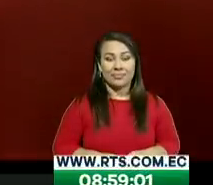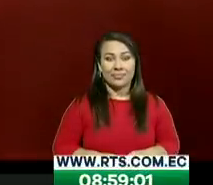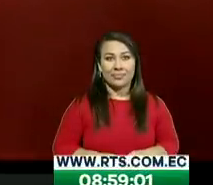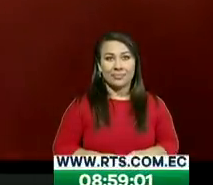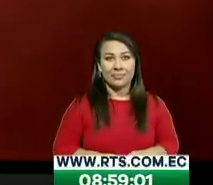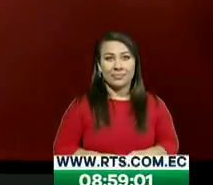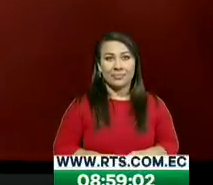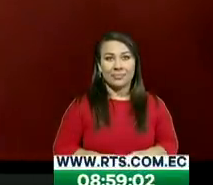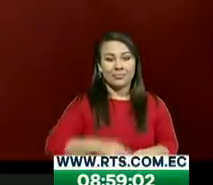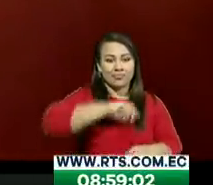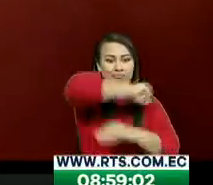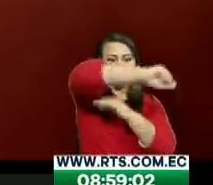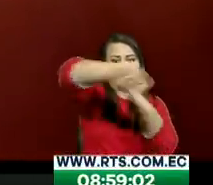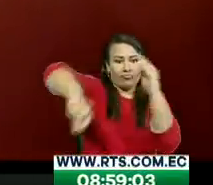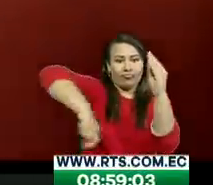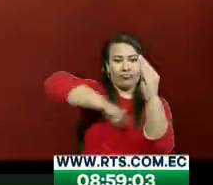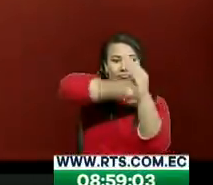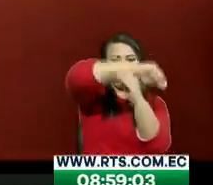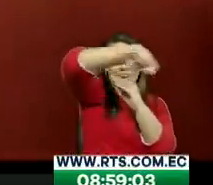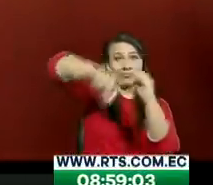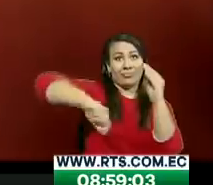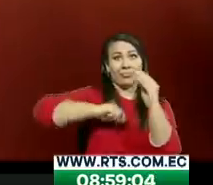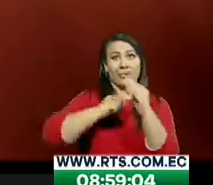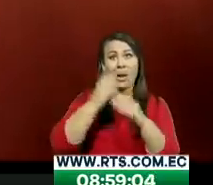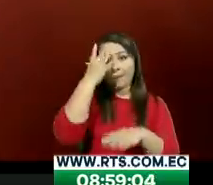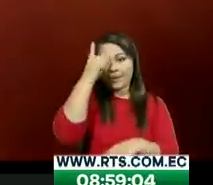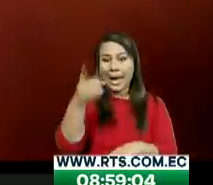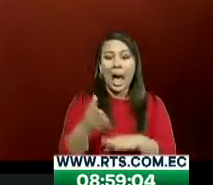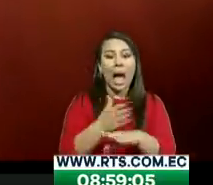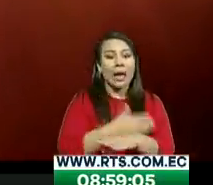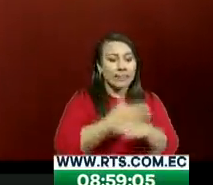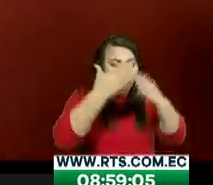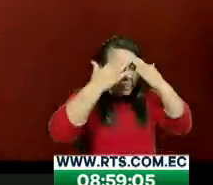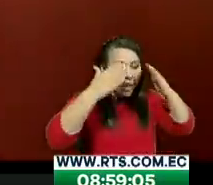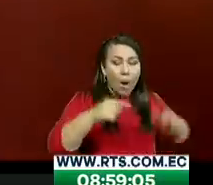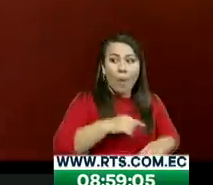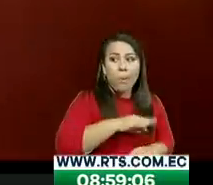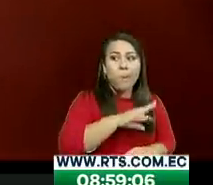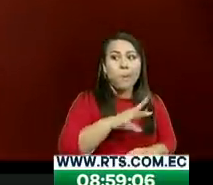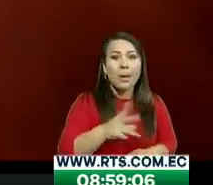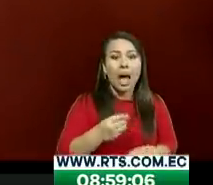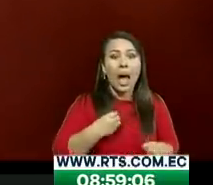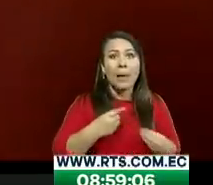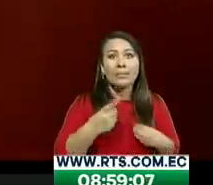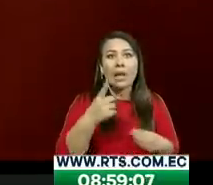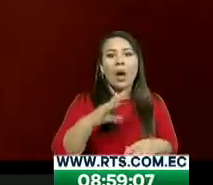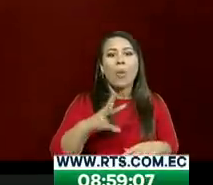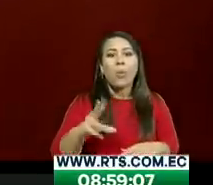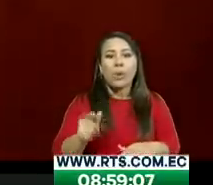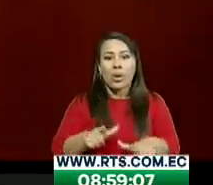sentido de otras vías y todo esto forma parte de la implementación de un anillo